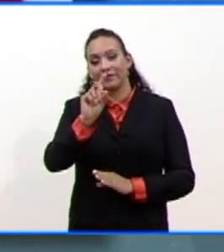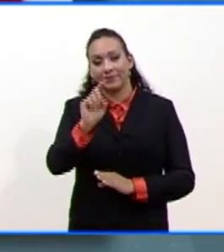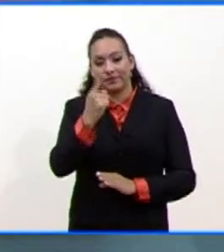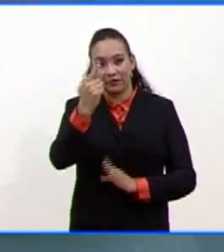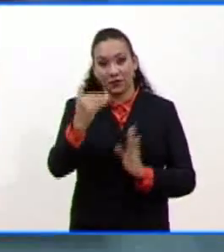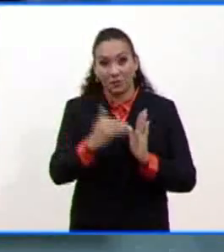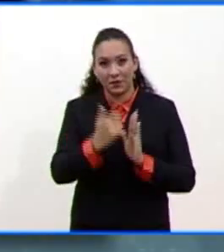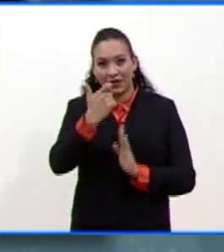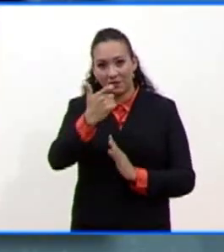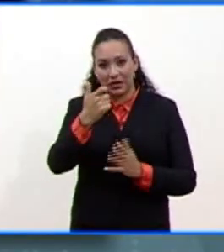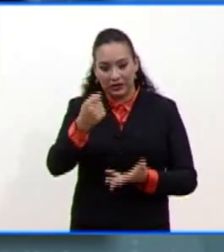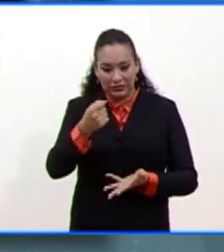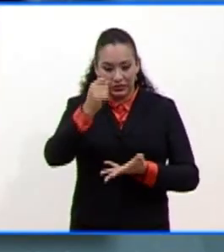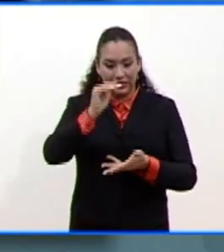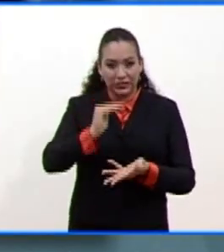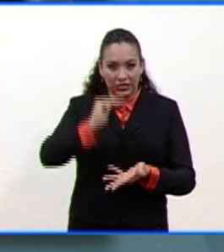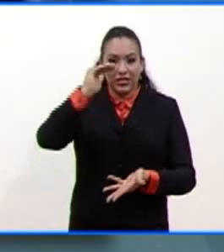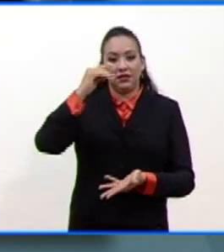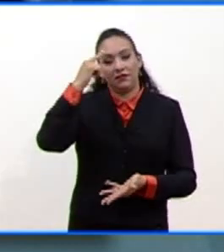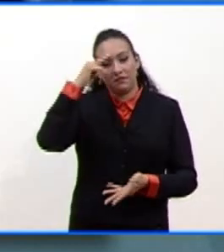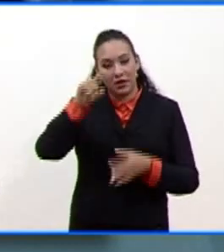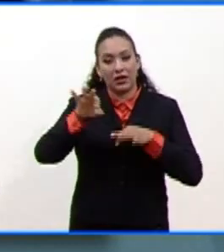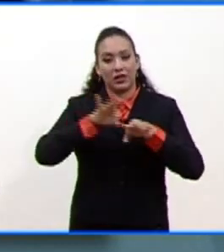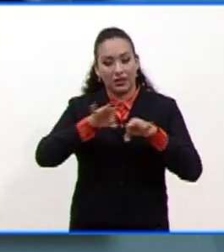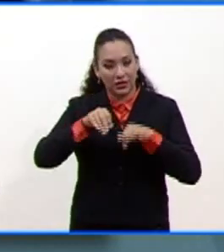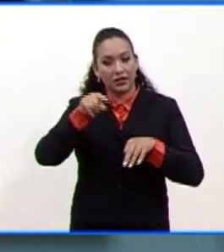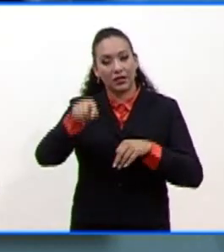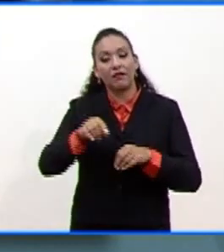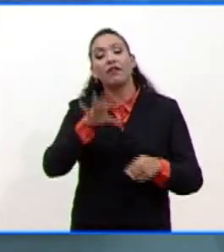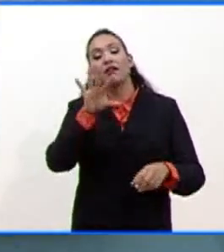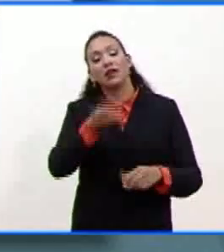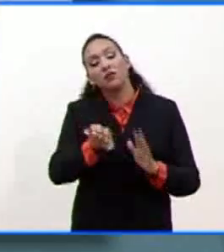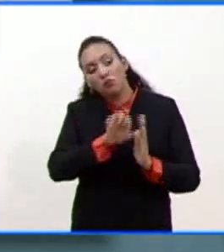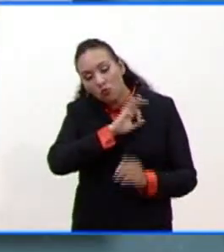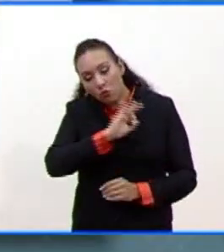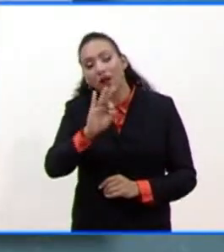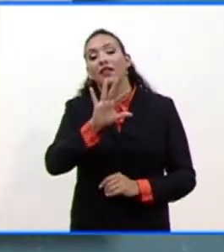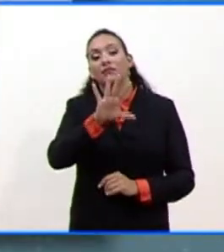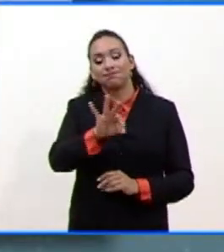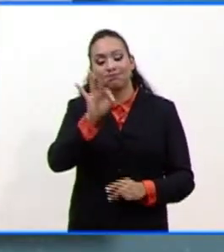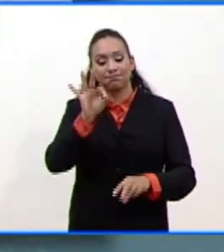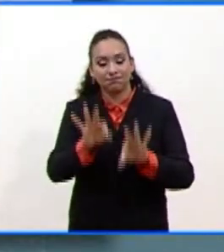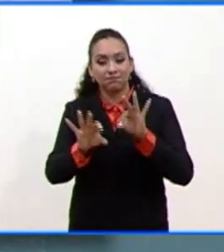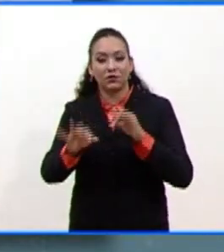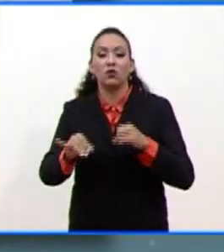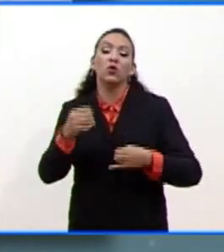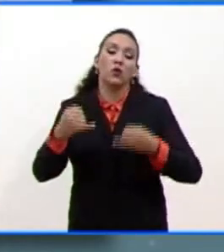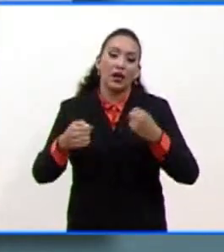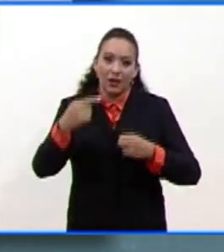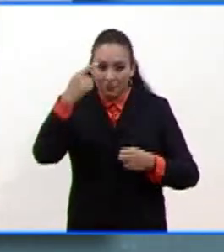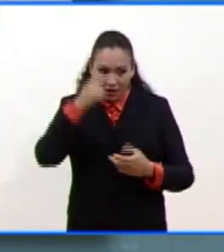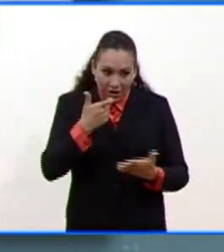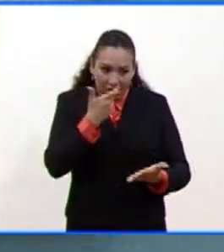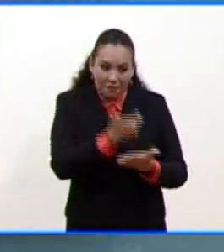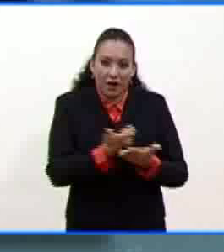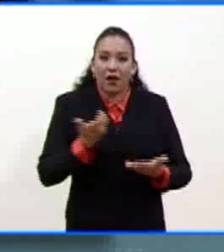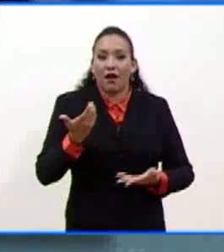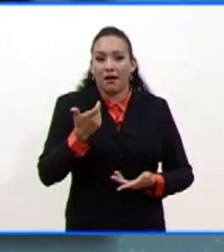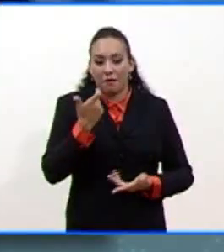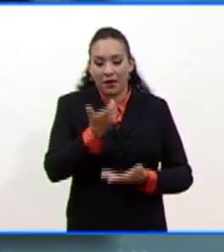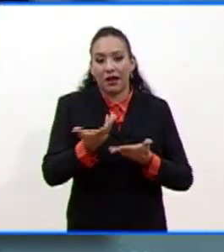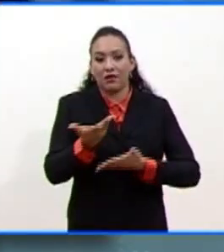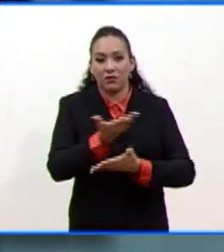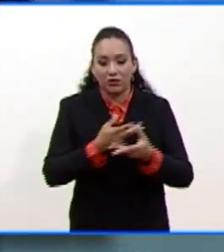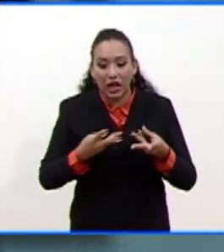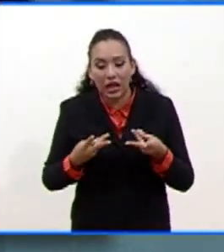226.531.000 pesos para llevar a cabo la elección extraordinaria del Poder Judicial con el objetivo de cubrir el pago de servicios profesionales,